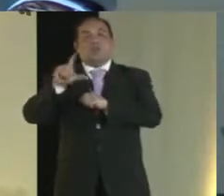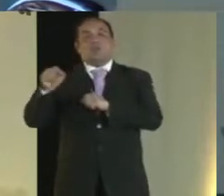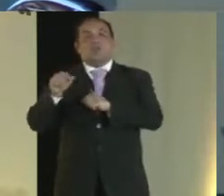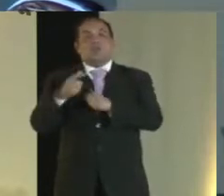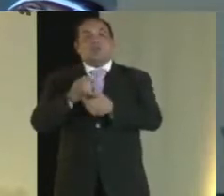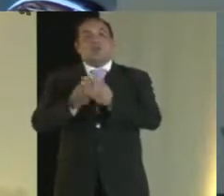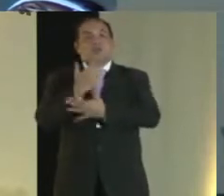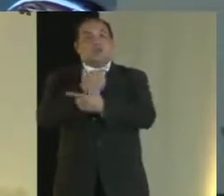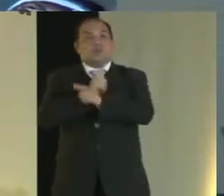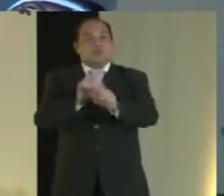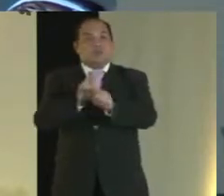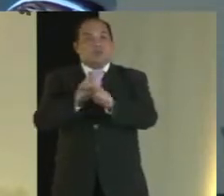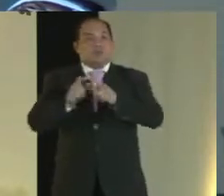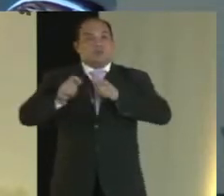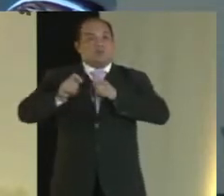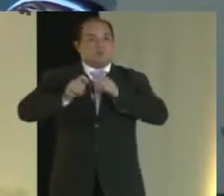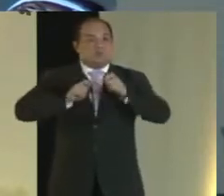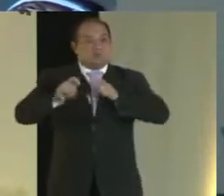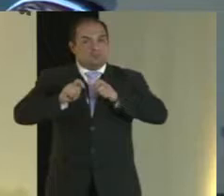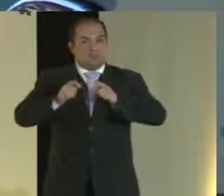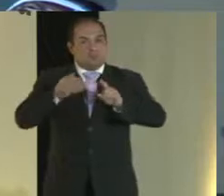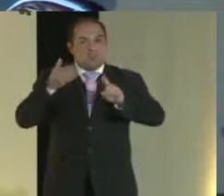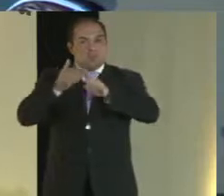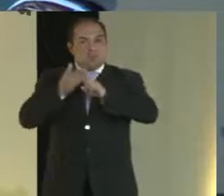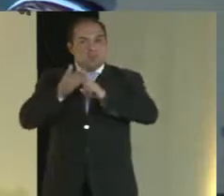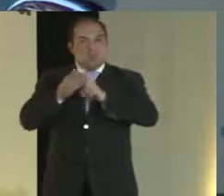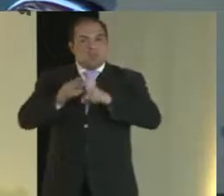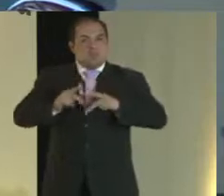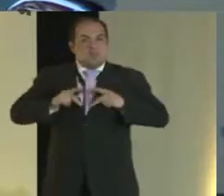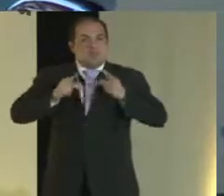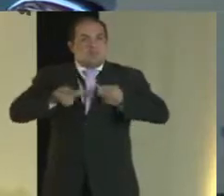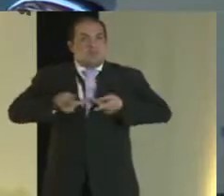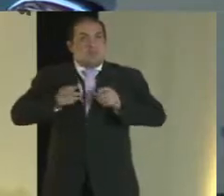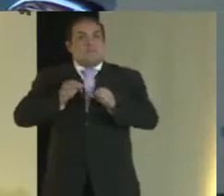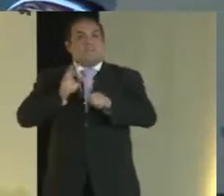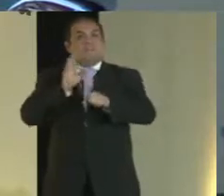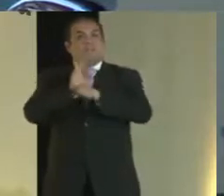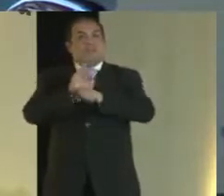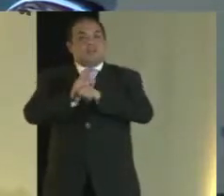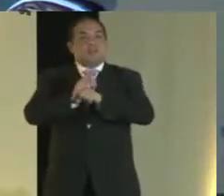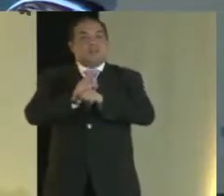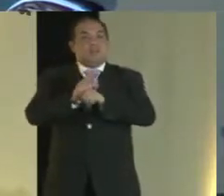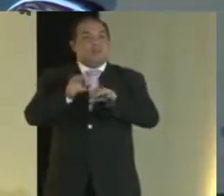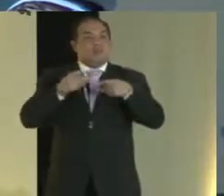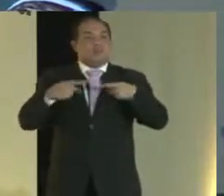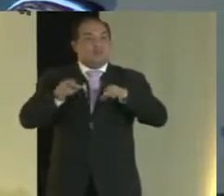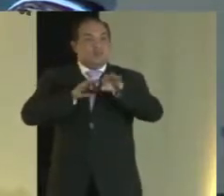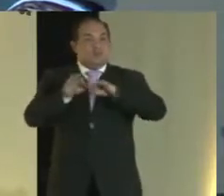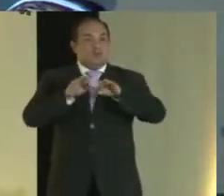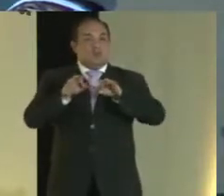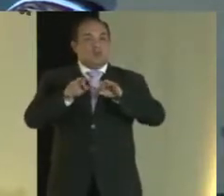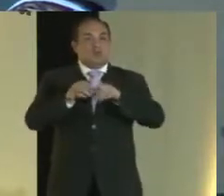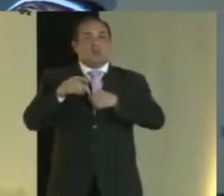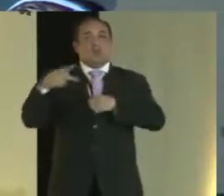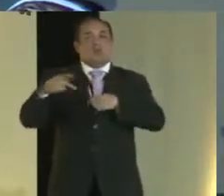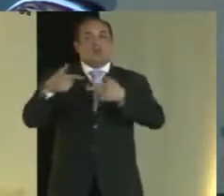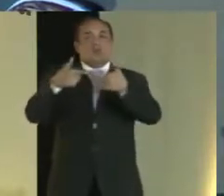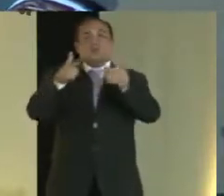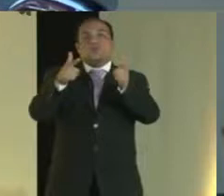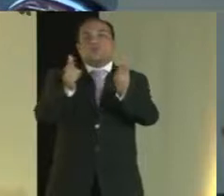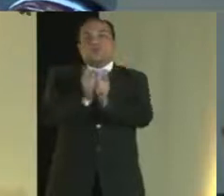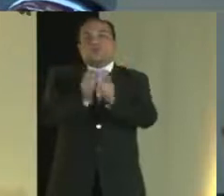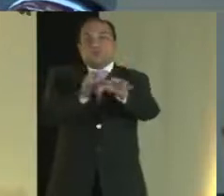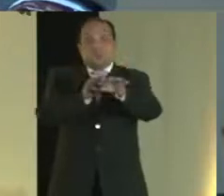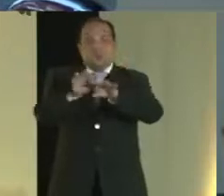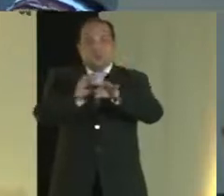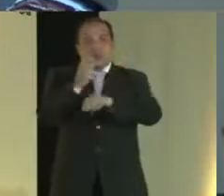contrario, la flexibilización se orientó a debilitar la protección de los trabajadores y a sus organizaciones gremiales.